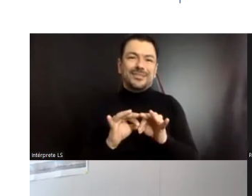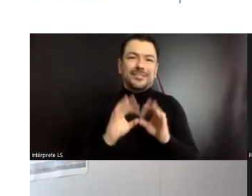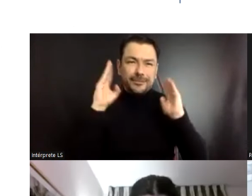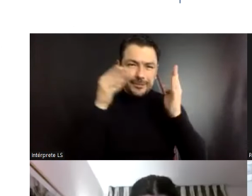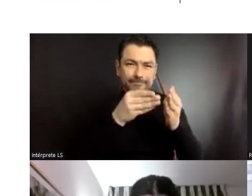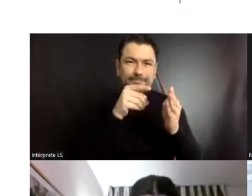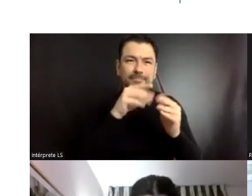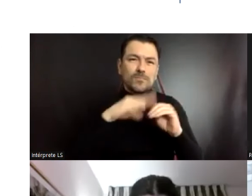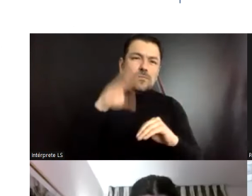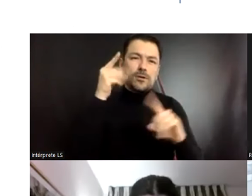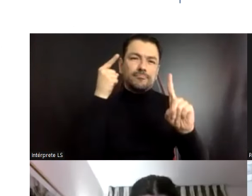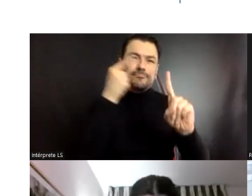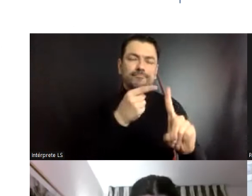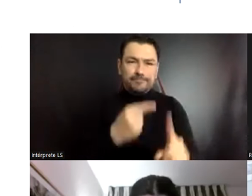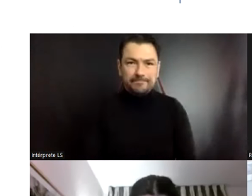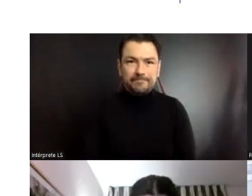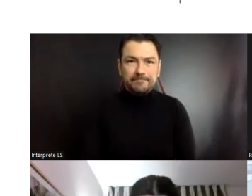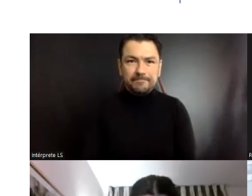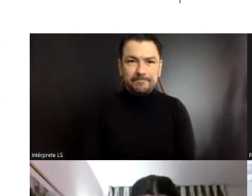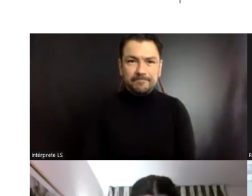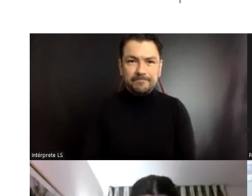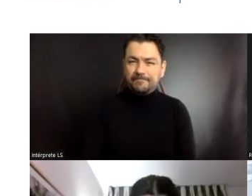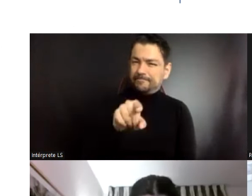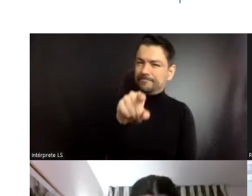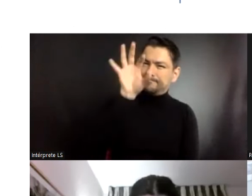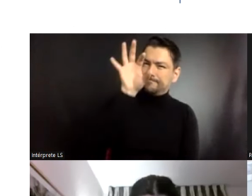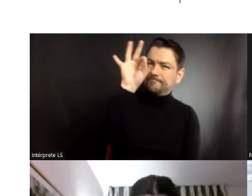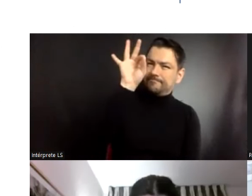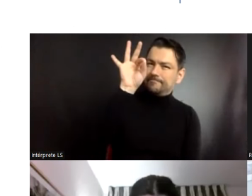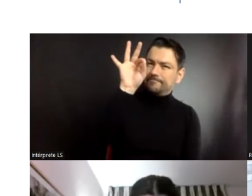en identificar las necesidades de una organización